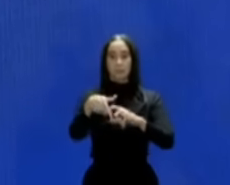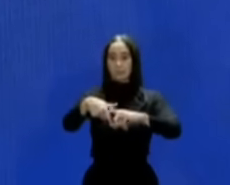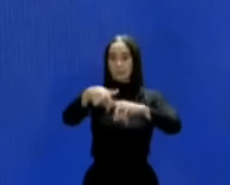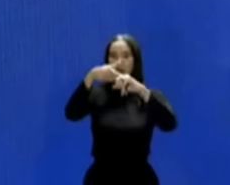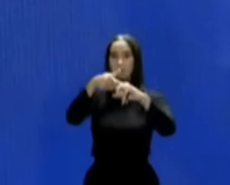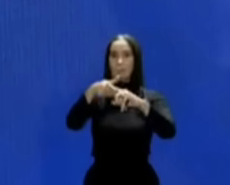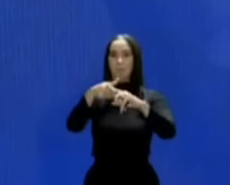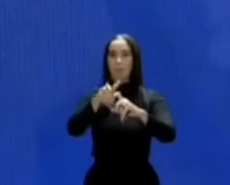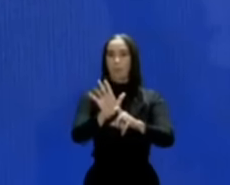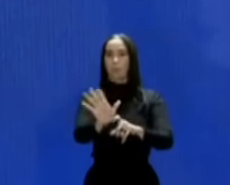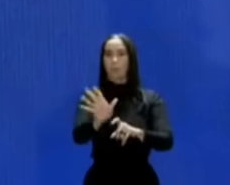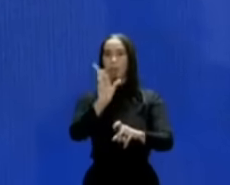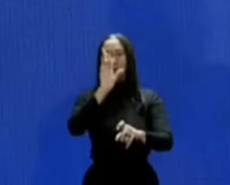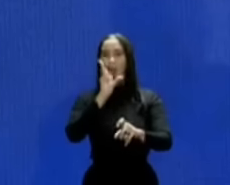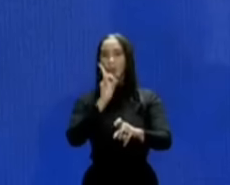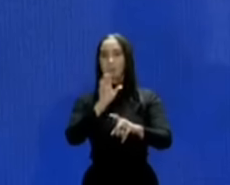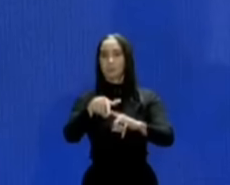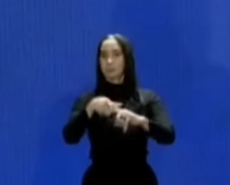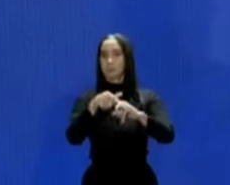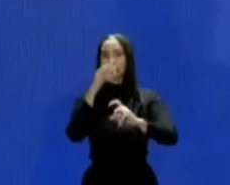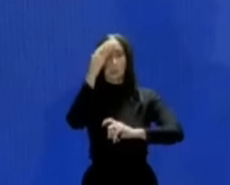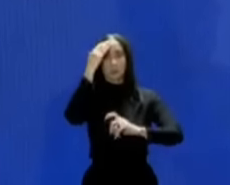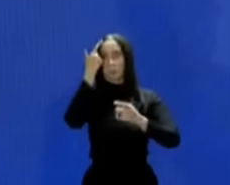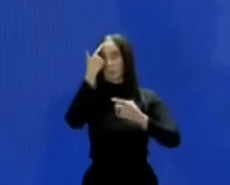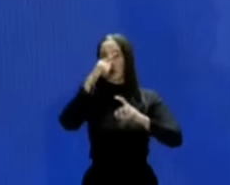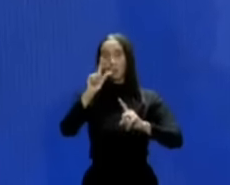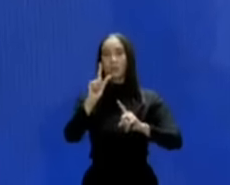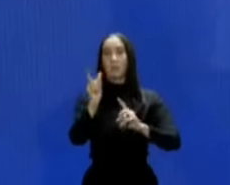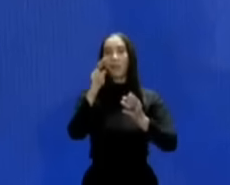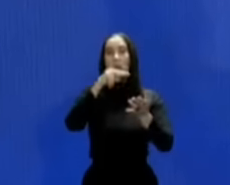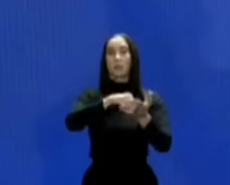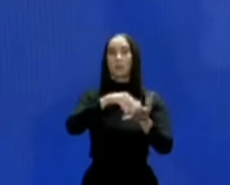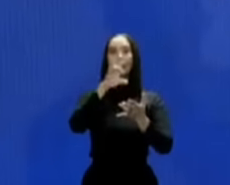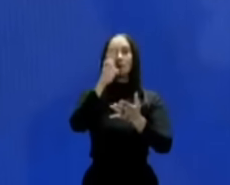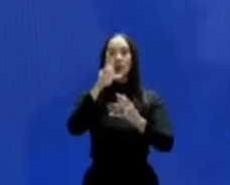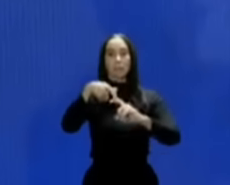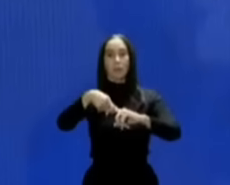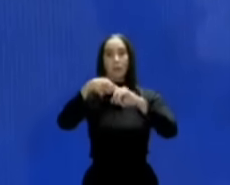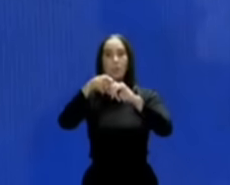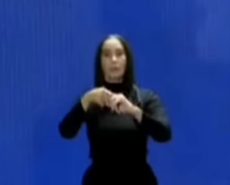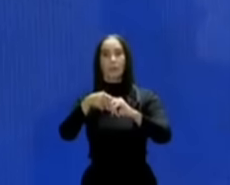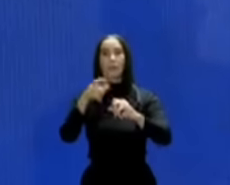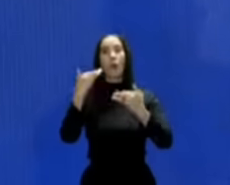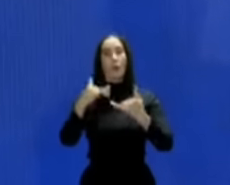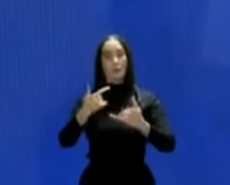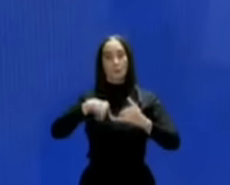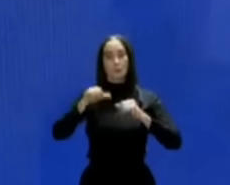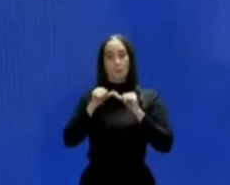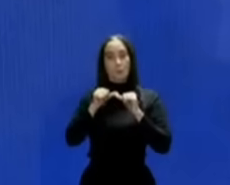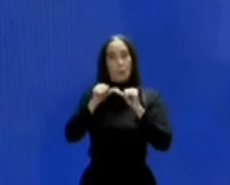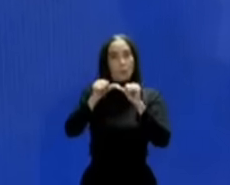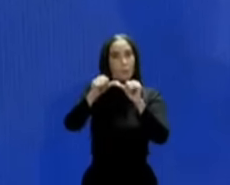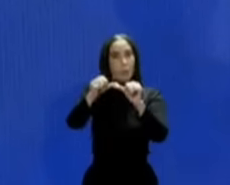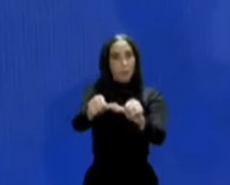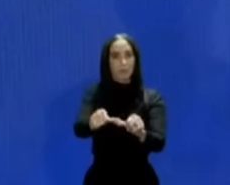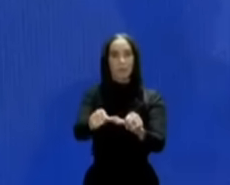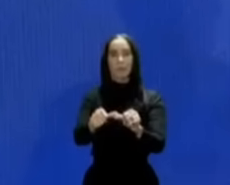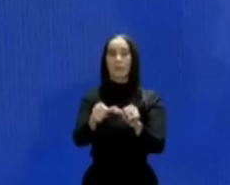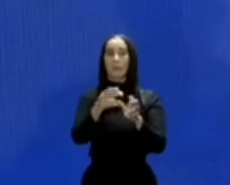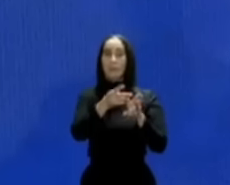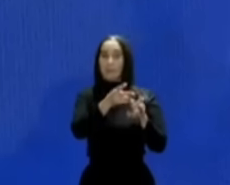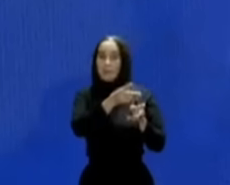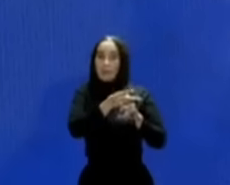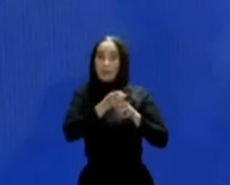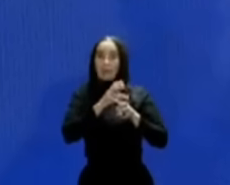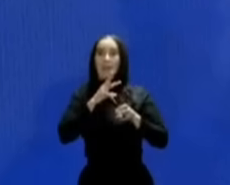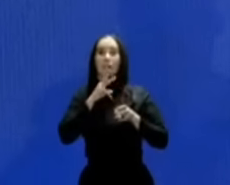dejó de operar, por razones que no conocemos, en el 2007, pues nosotros vamos a poder salvar el caudal